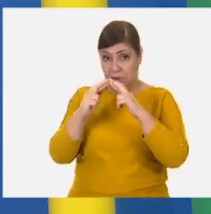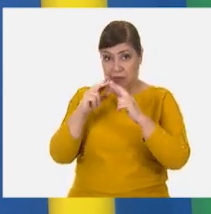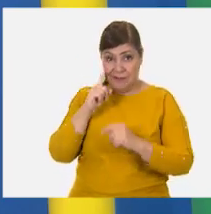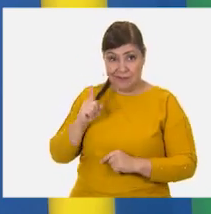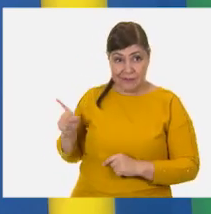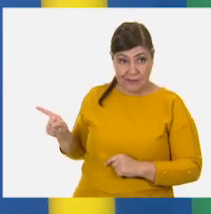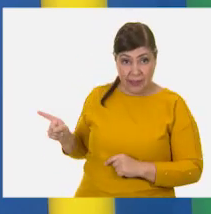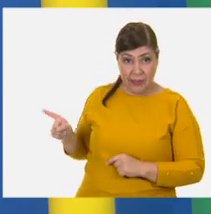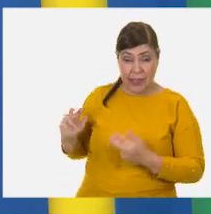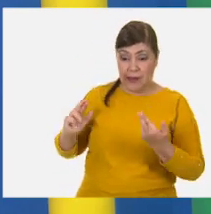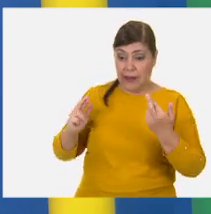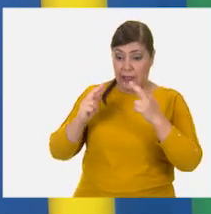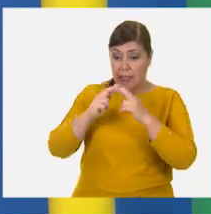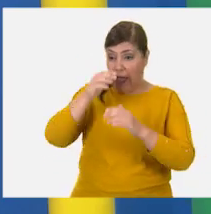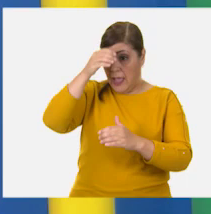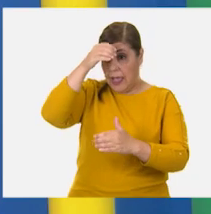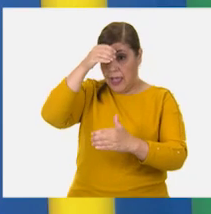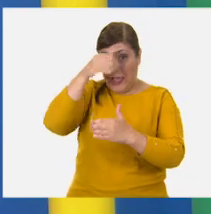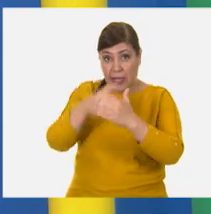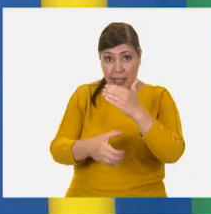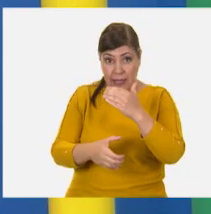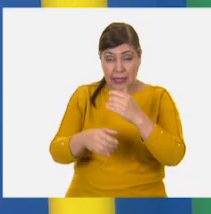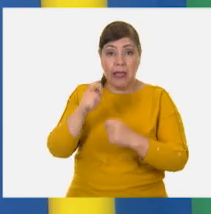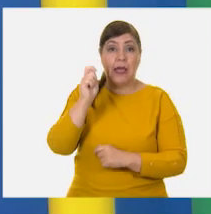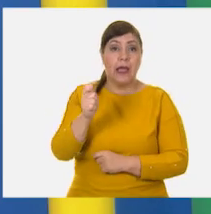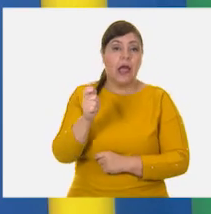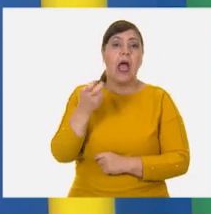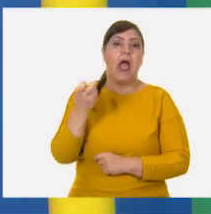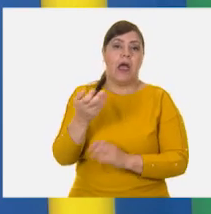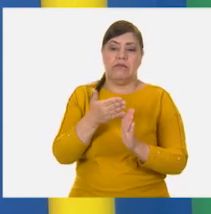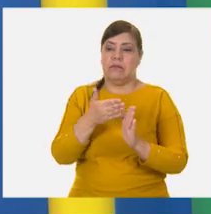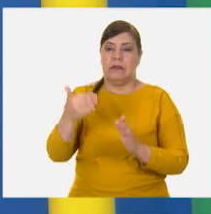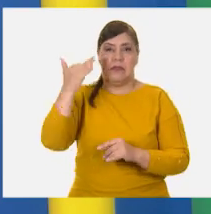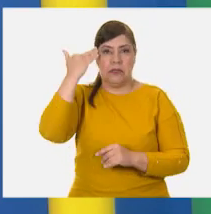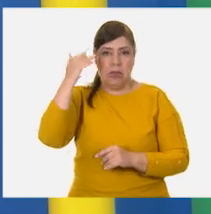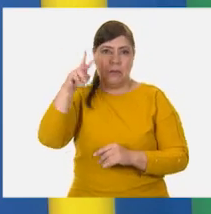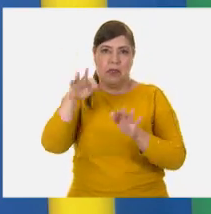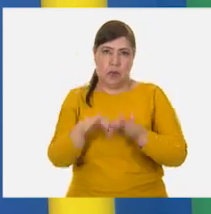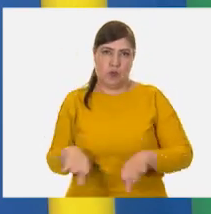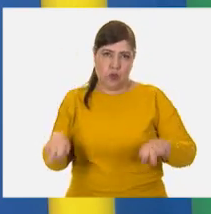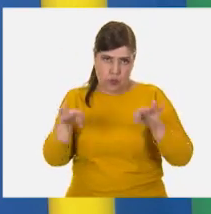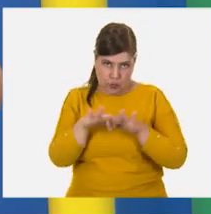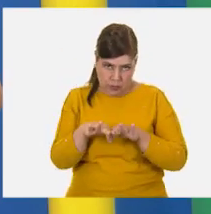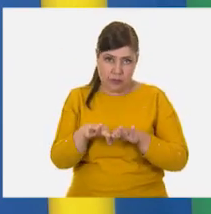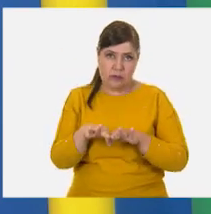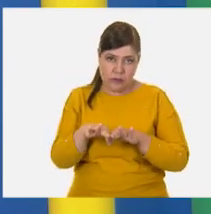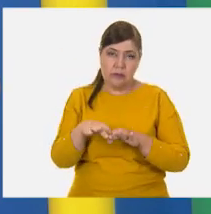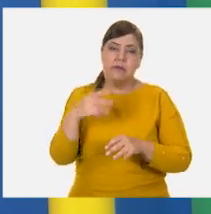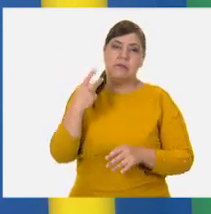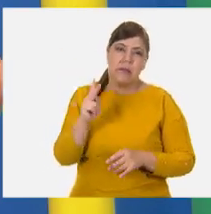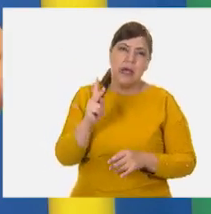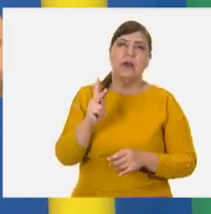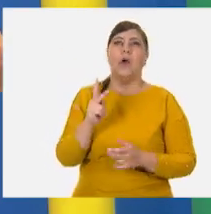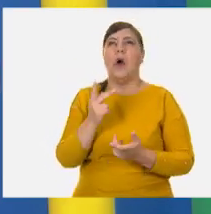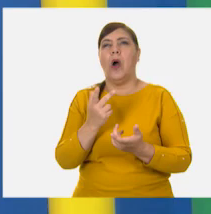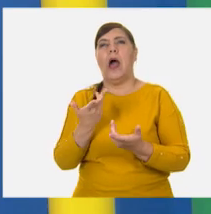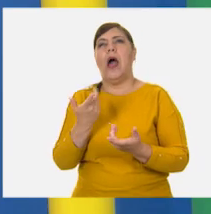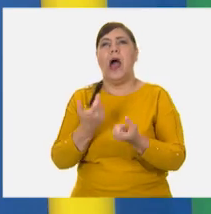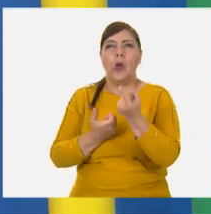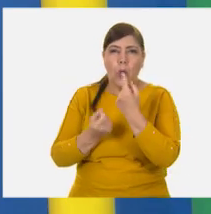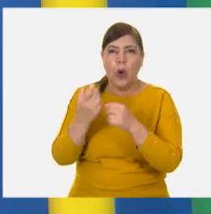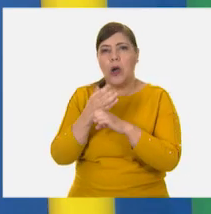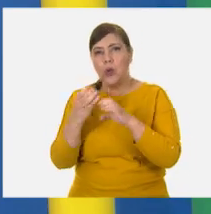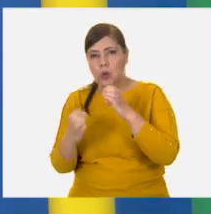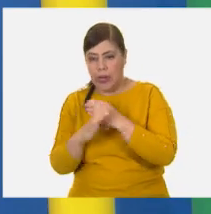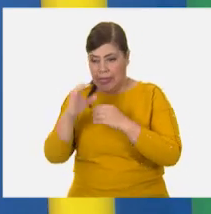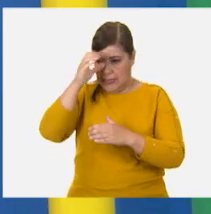Definitivamente el catolicismo es una de las herencias de ese periodo. Sin embargo, muchos fueron los aspectos que se combinaron en